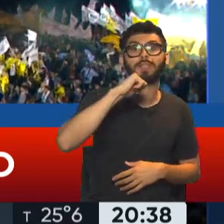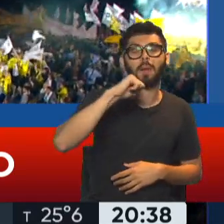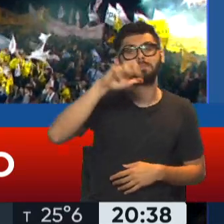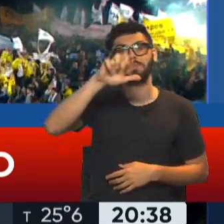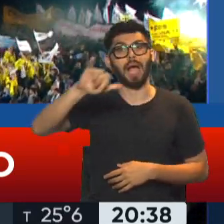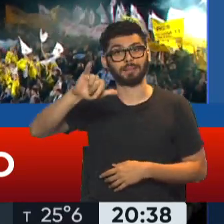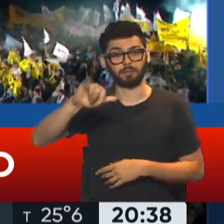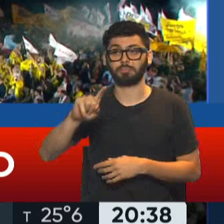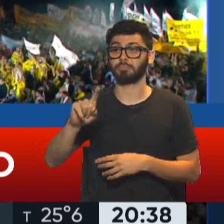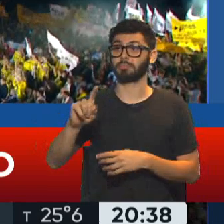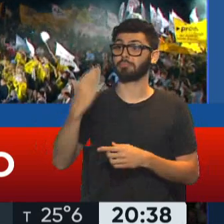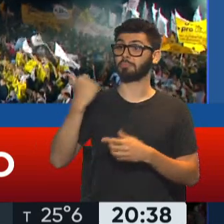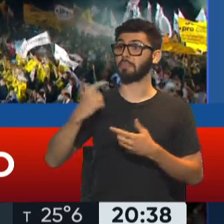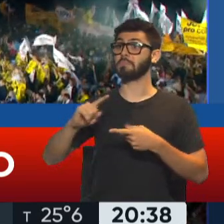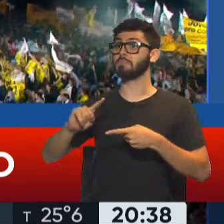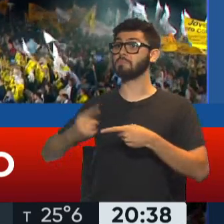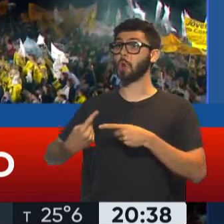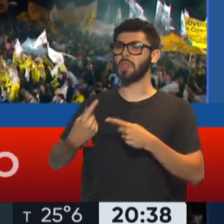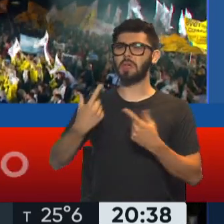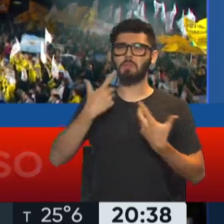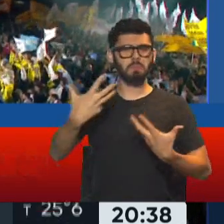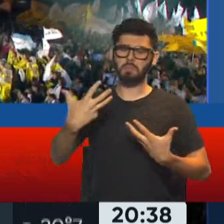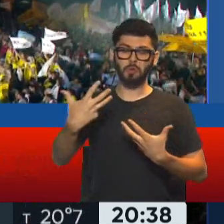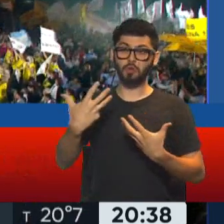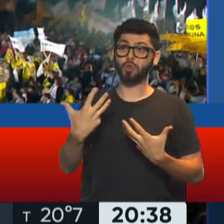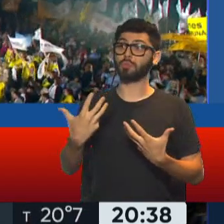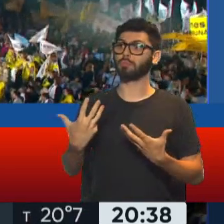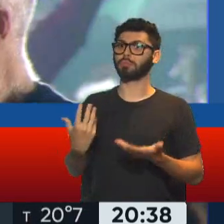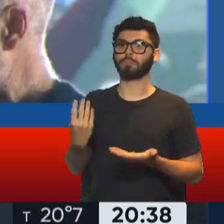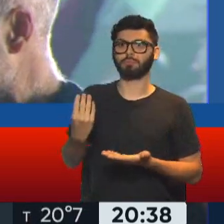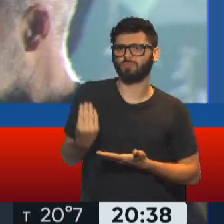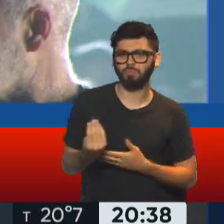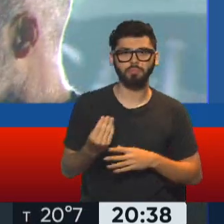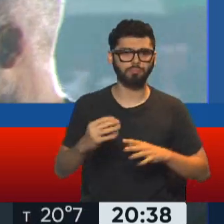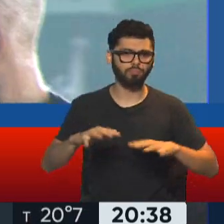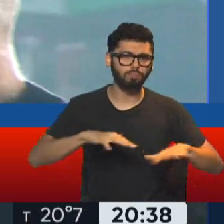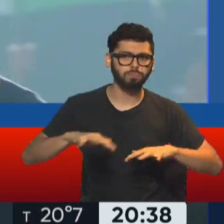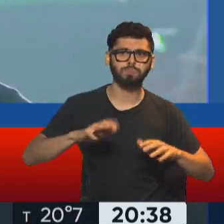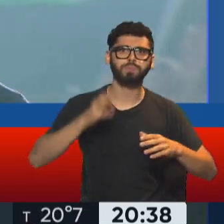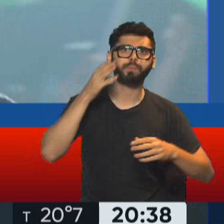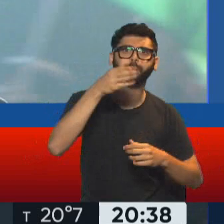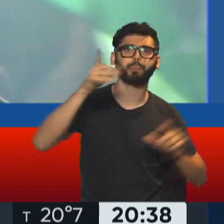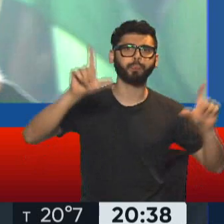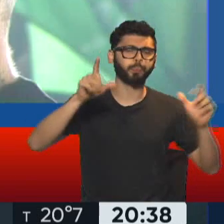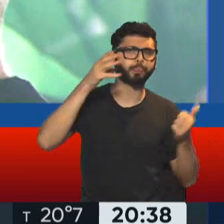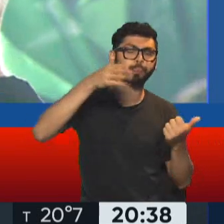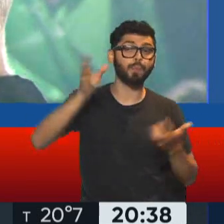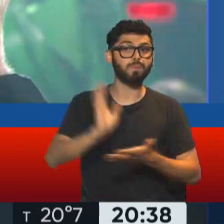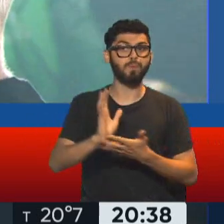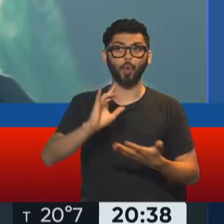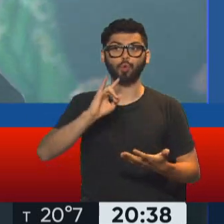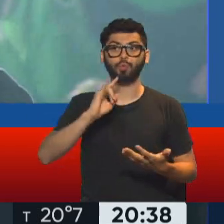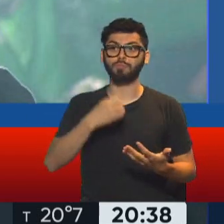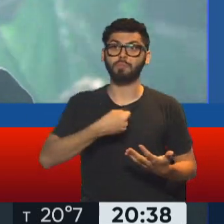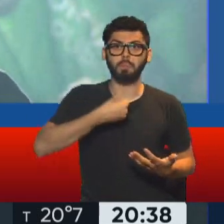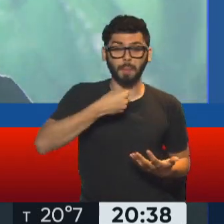una dirigente política bastante desconocida. Apareció, hizo mucho territorio, estuvo mucho en los medios, tomó mucha la palabra, incluso